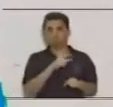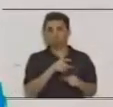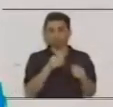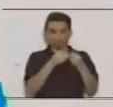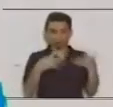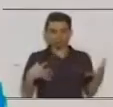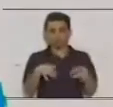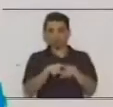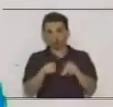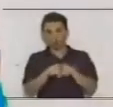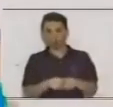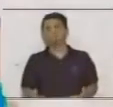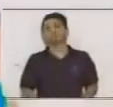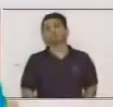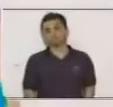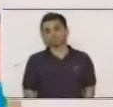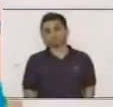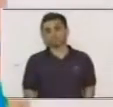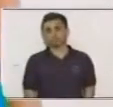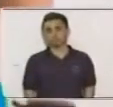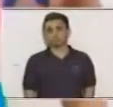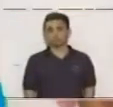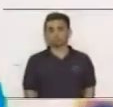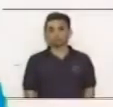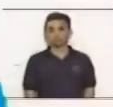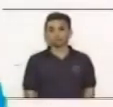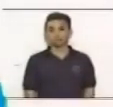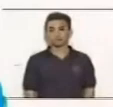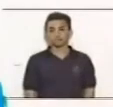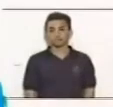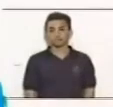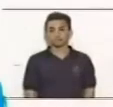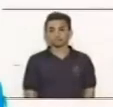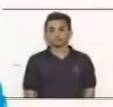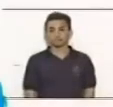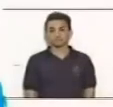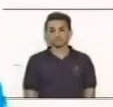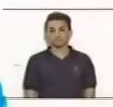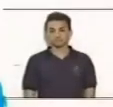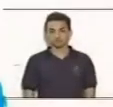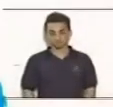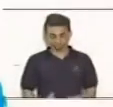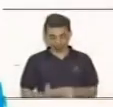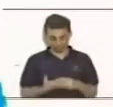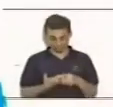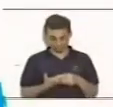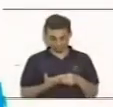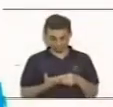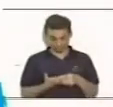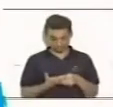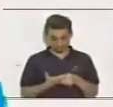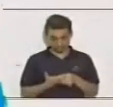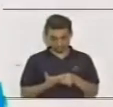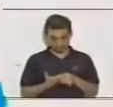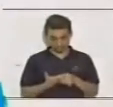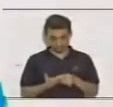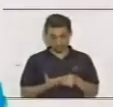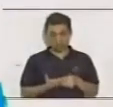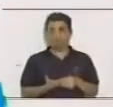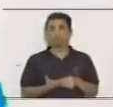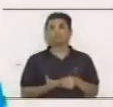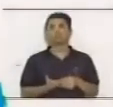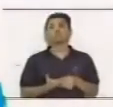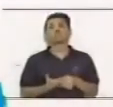común. Muy bien. Pero también vimos otra operación.